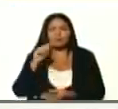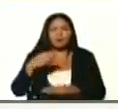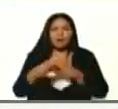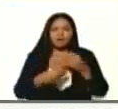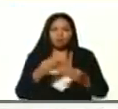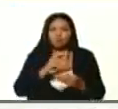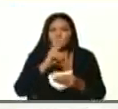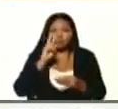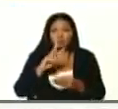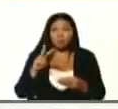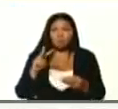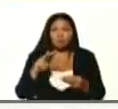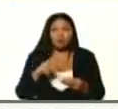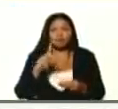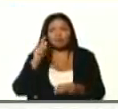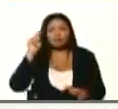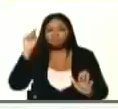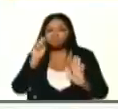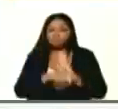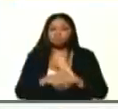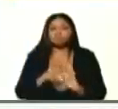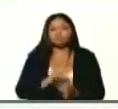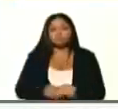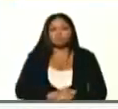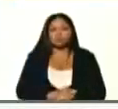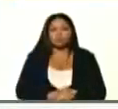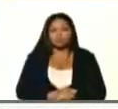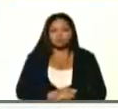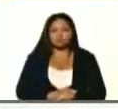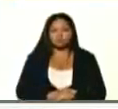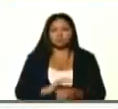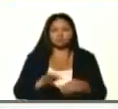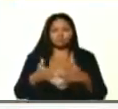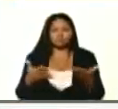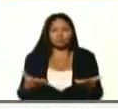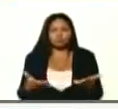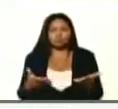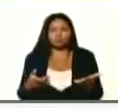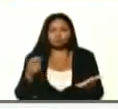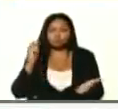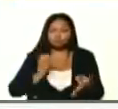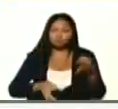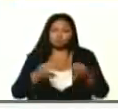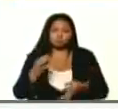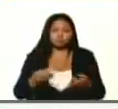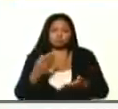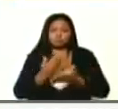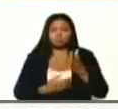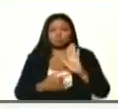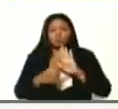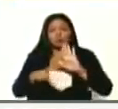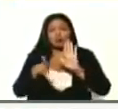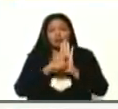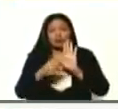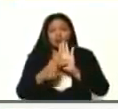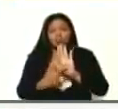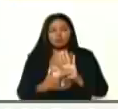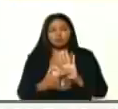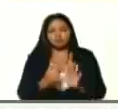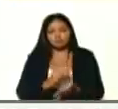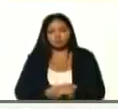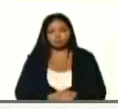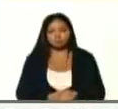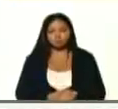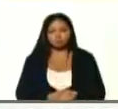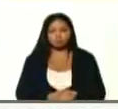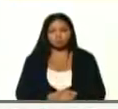visto, sancionadas. ¿Con qué? Con la penalización que establece obviamente la Constitución y la